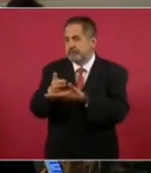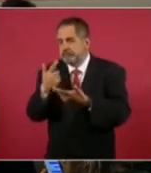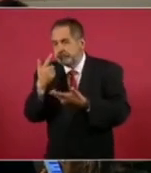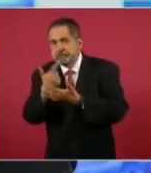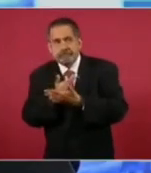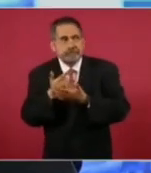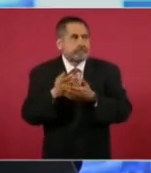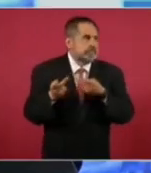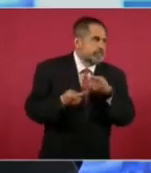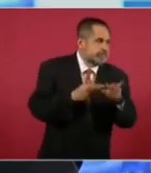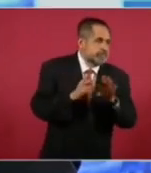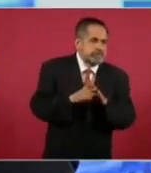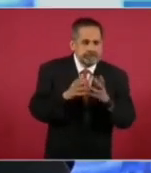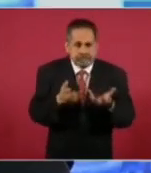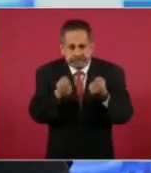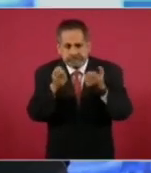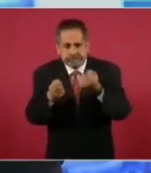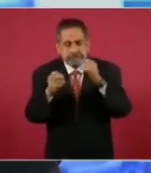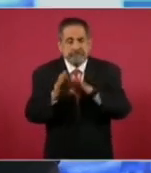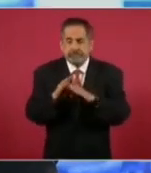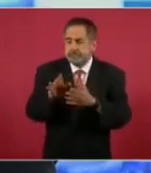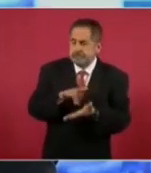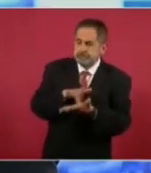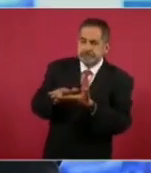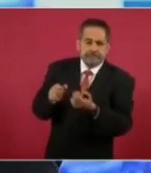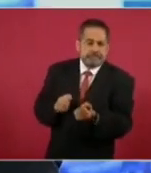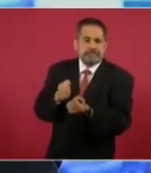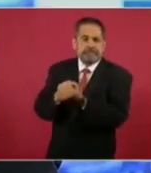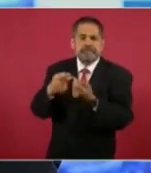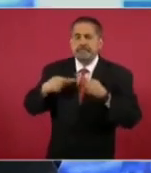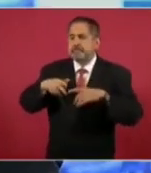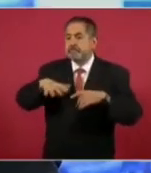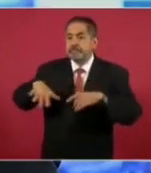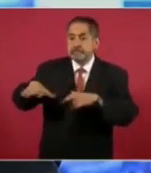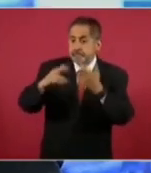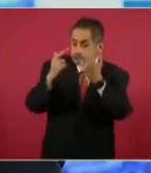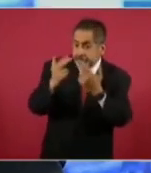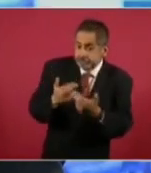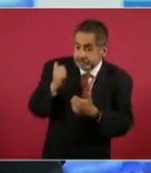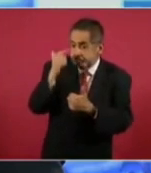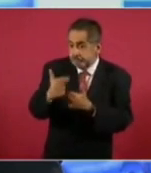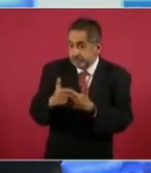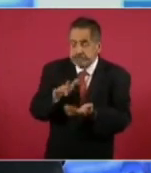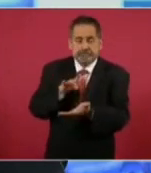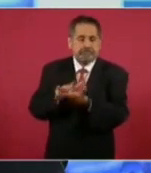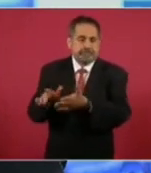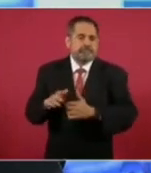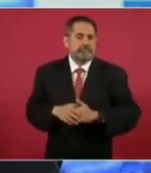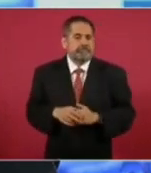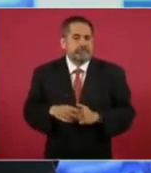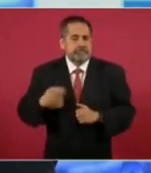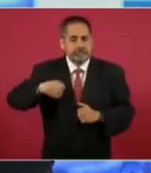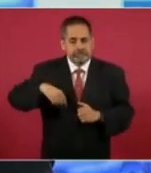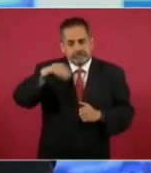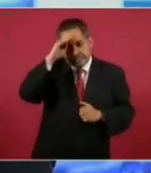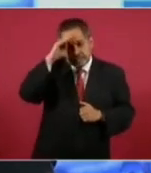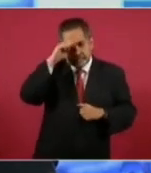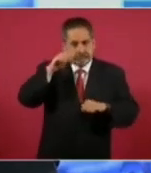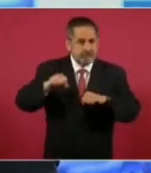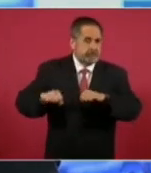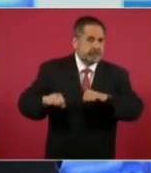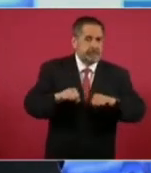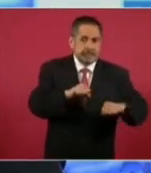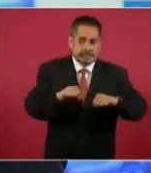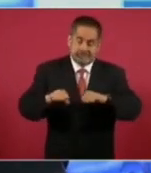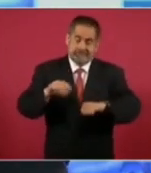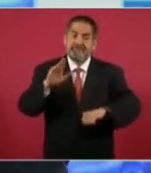de daños y además en respaldar a la población que resultó afectada. Considerando que fue un sismo de